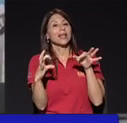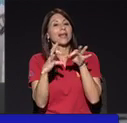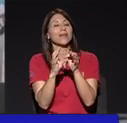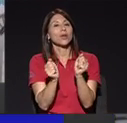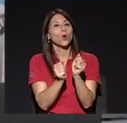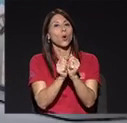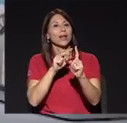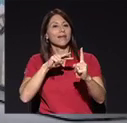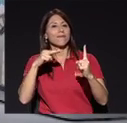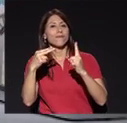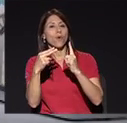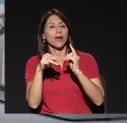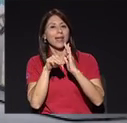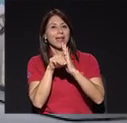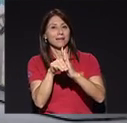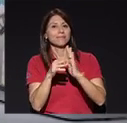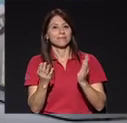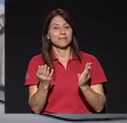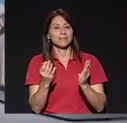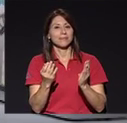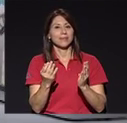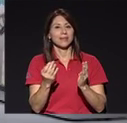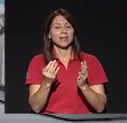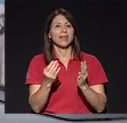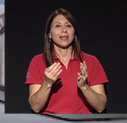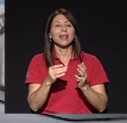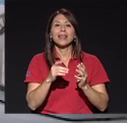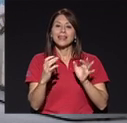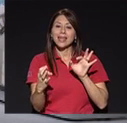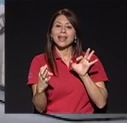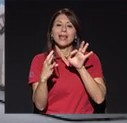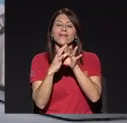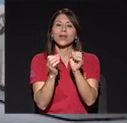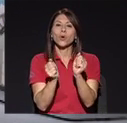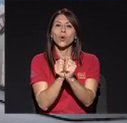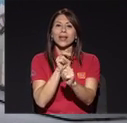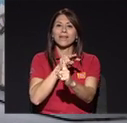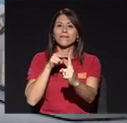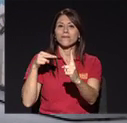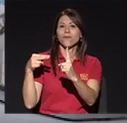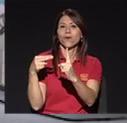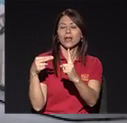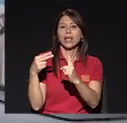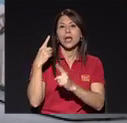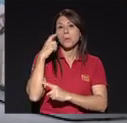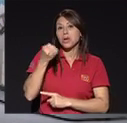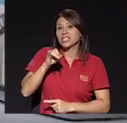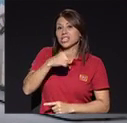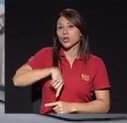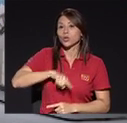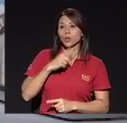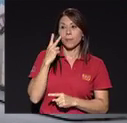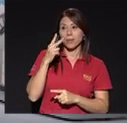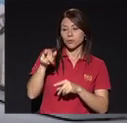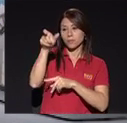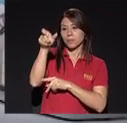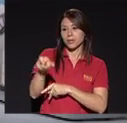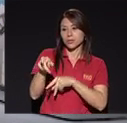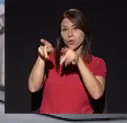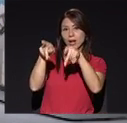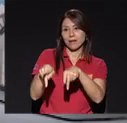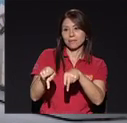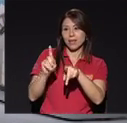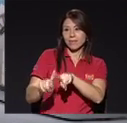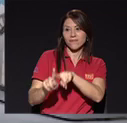el enfoque, ¿verdad? Tiene que ver con el enfoque que está detrás de esto, porque si nosotros vemos esa diferencia efectivamente